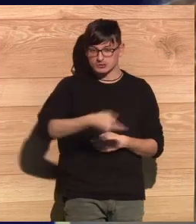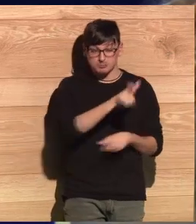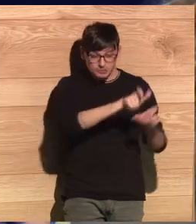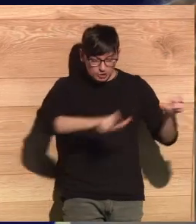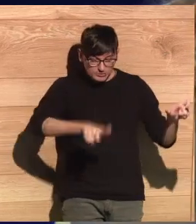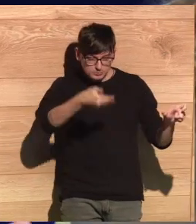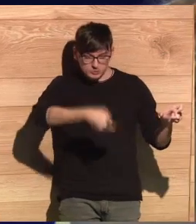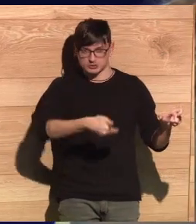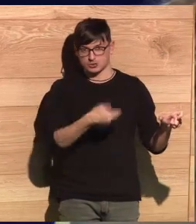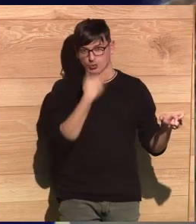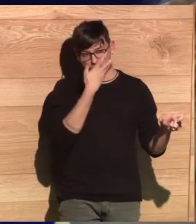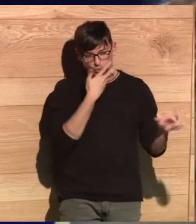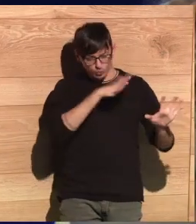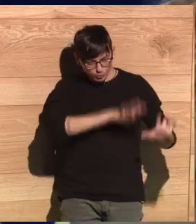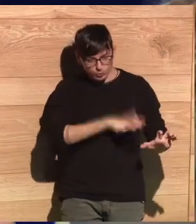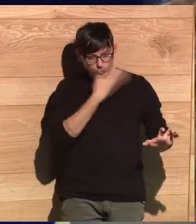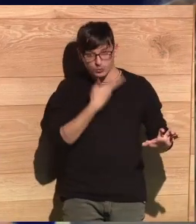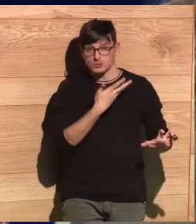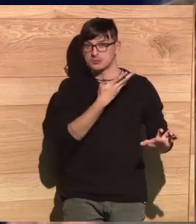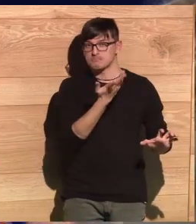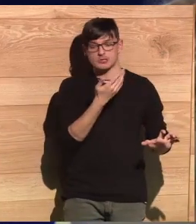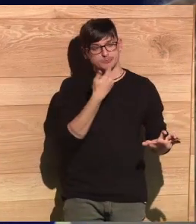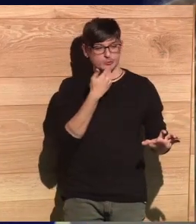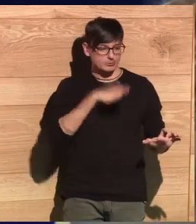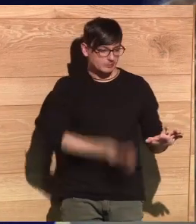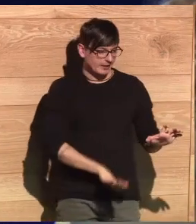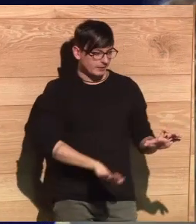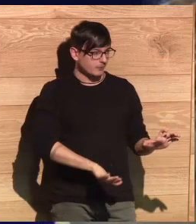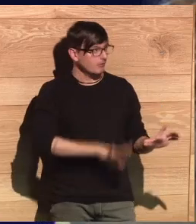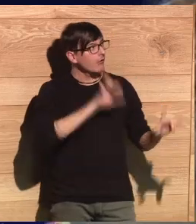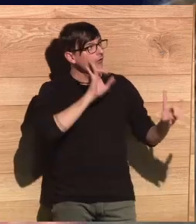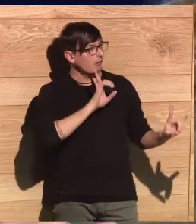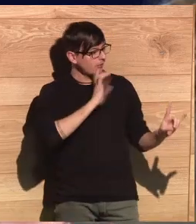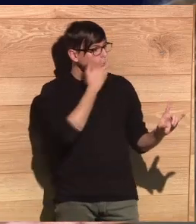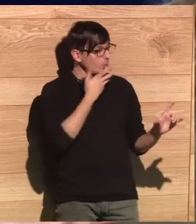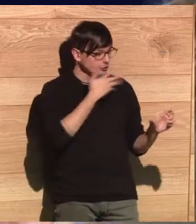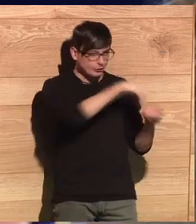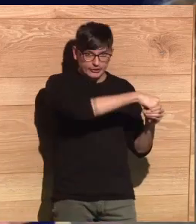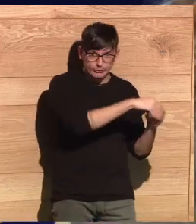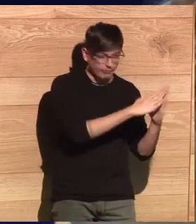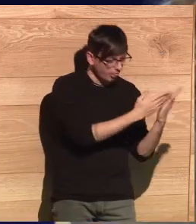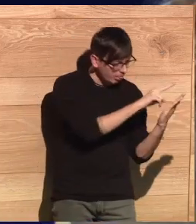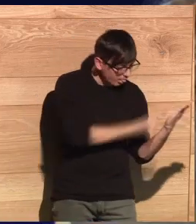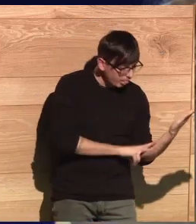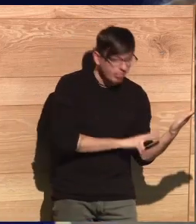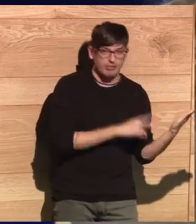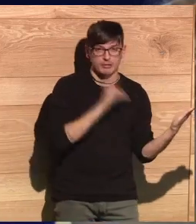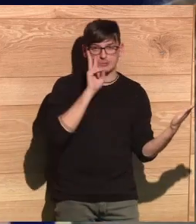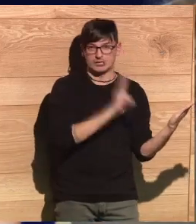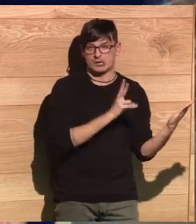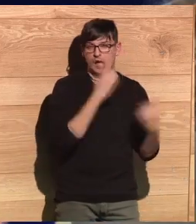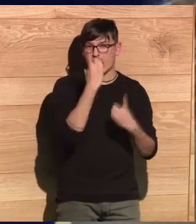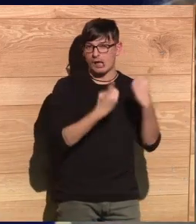personas importantes, pero las vemos desde niñas en los cuentos. Porque a veces creo que flota